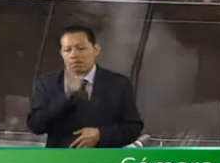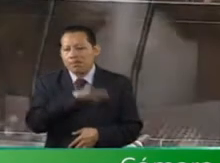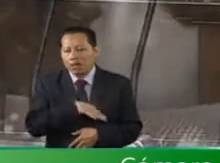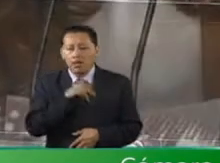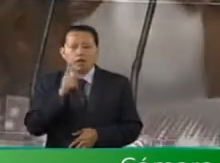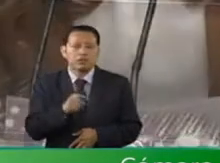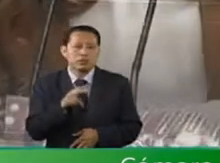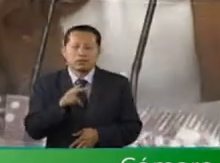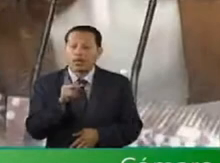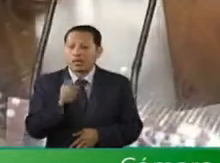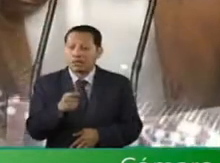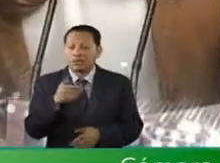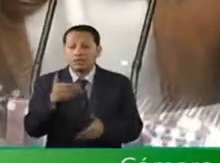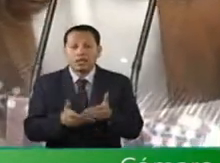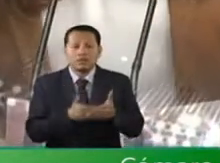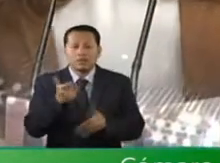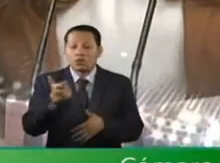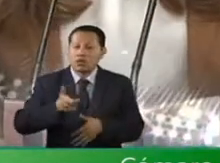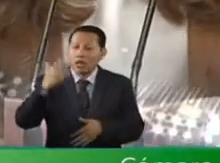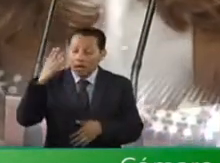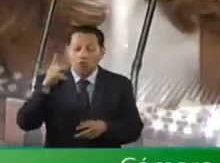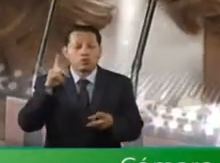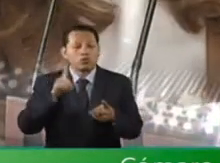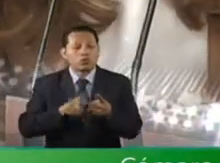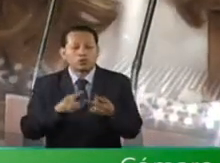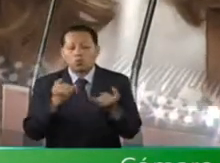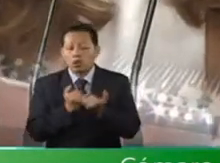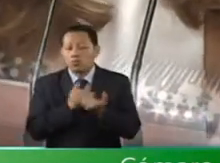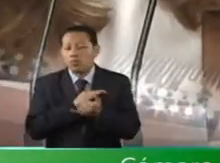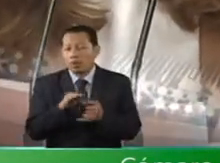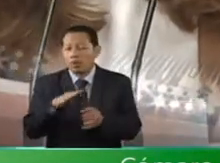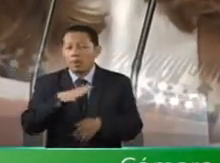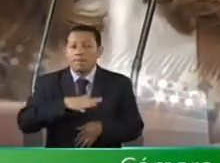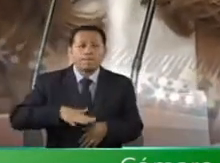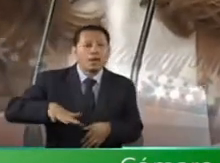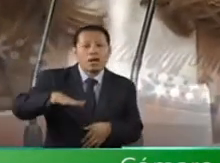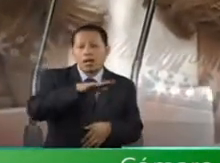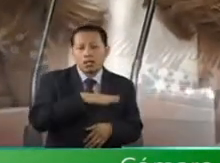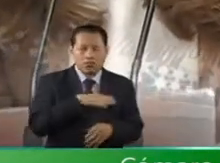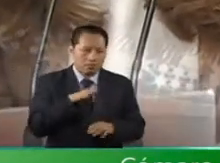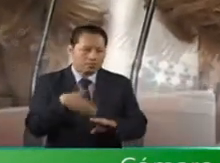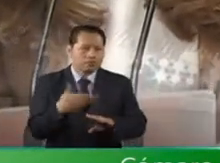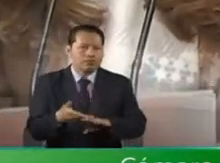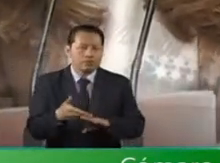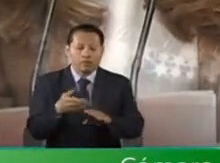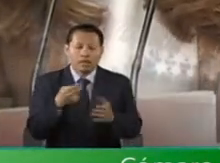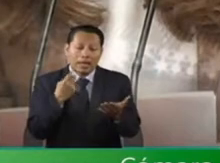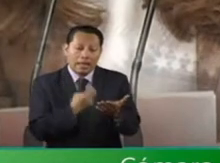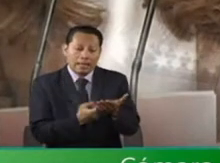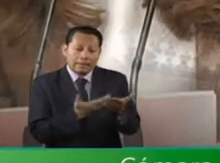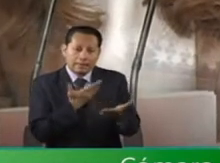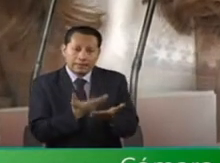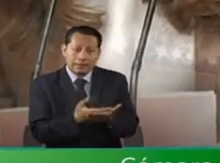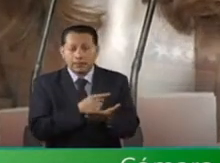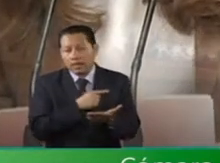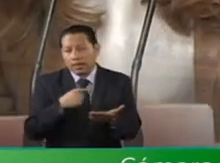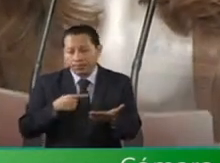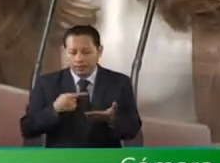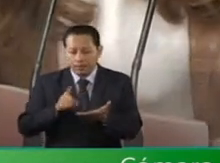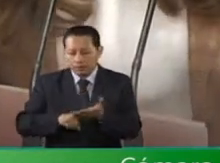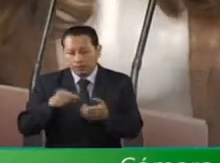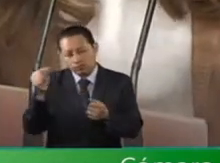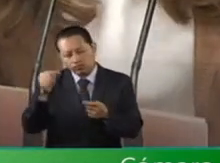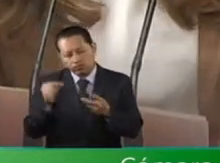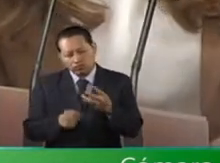que no solo encarece el servicio sino que también afecta el medio ambiente esta reforma debería de contemplar varios puntos